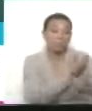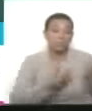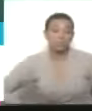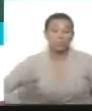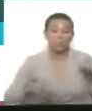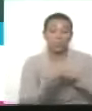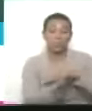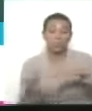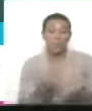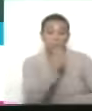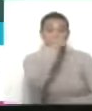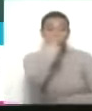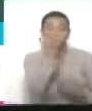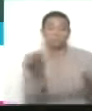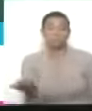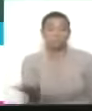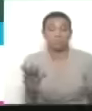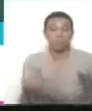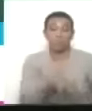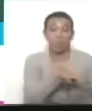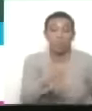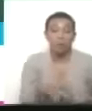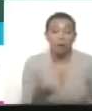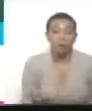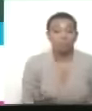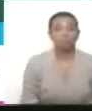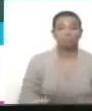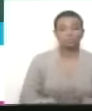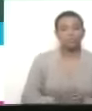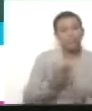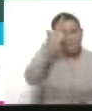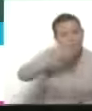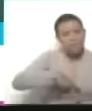Guyana nosotros acá